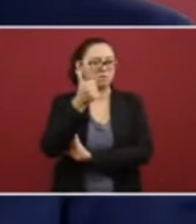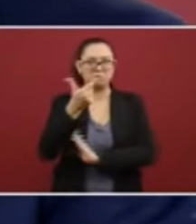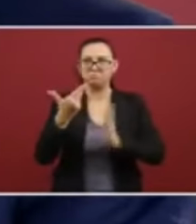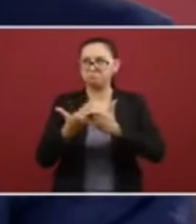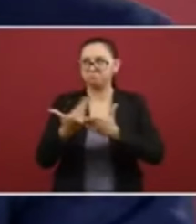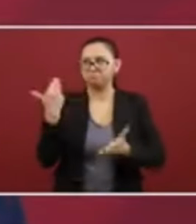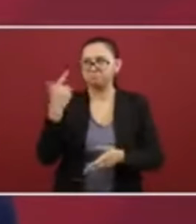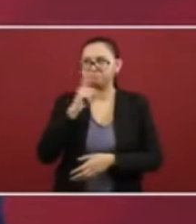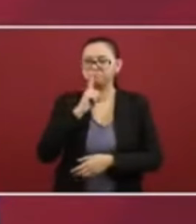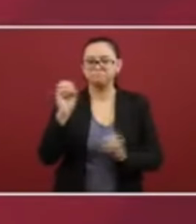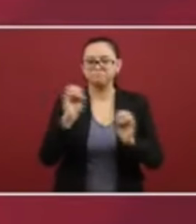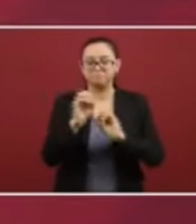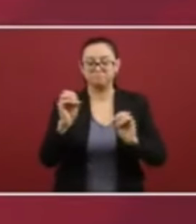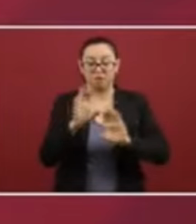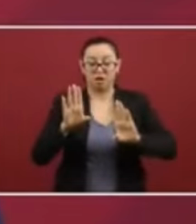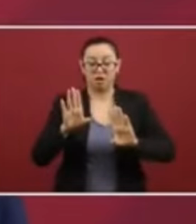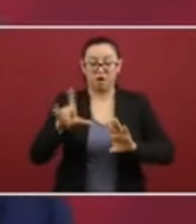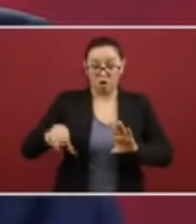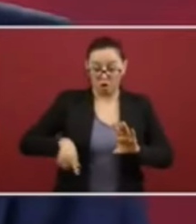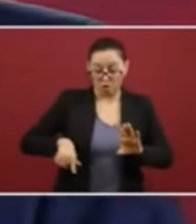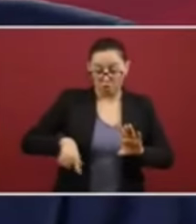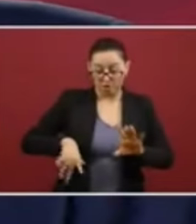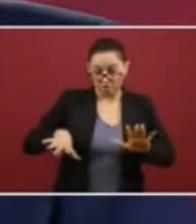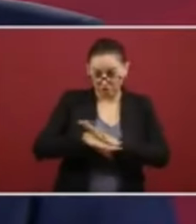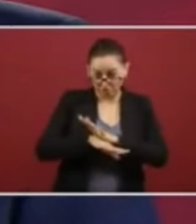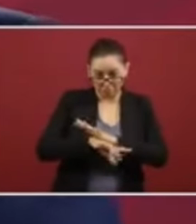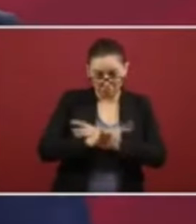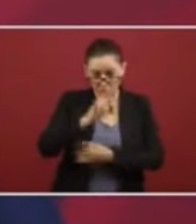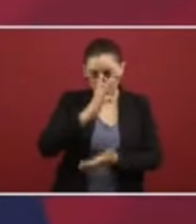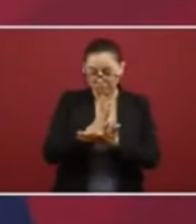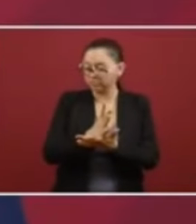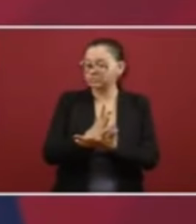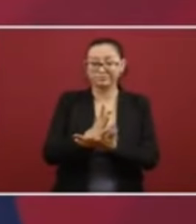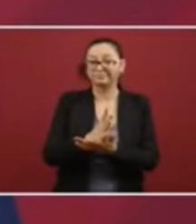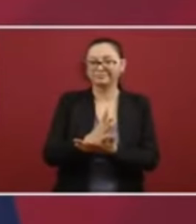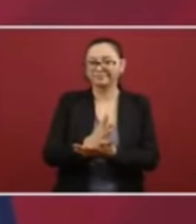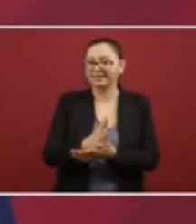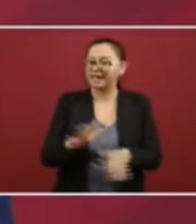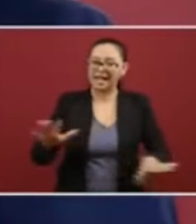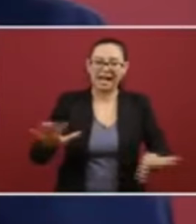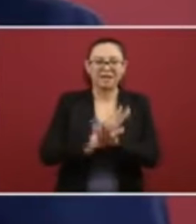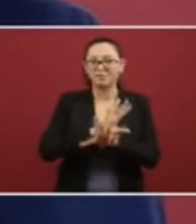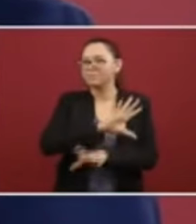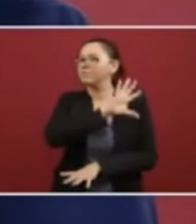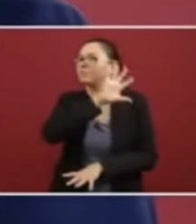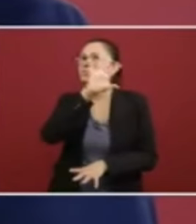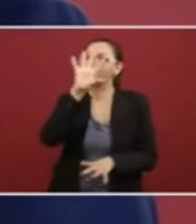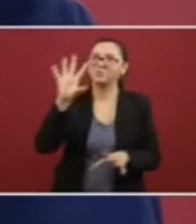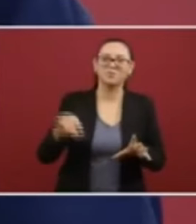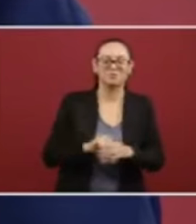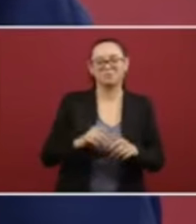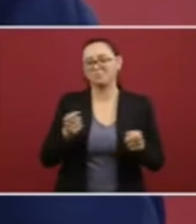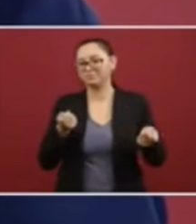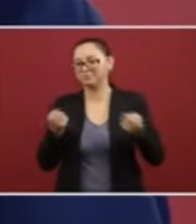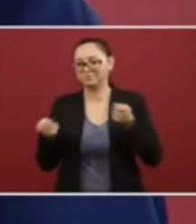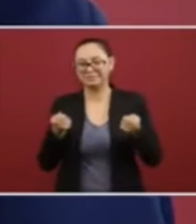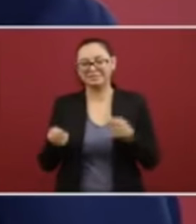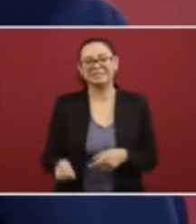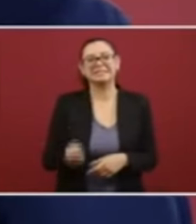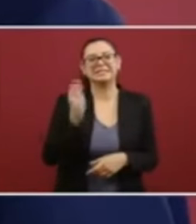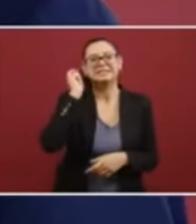No es un cambio de gobierno, es un cambio de régimen. Imagínense lo que significa